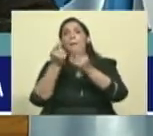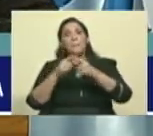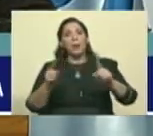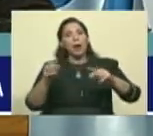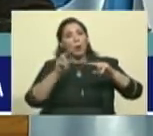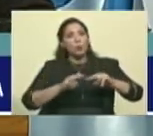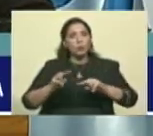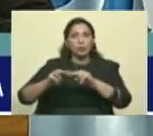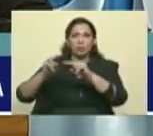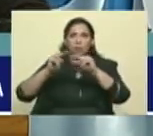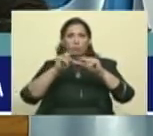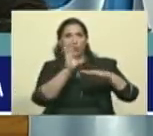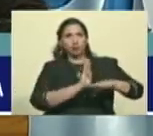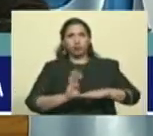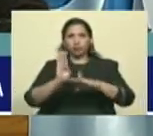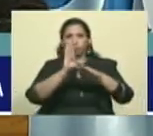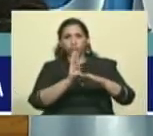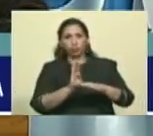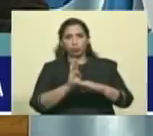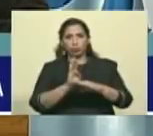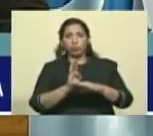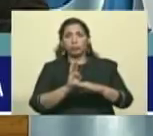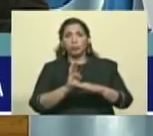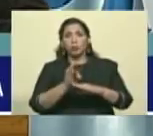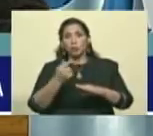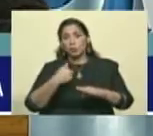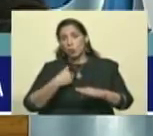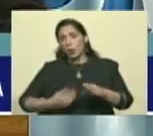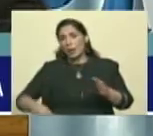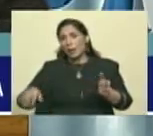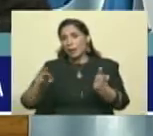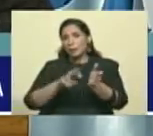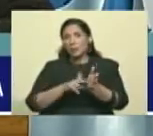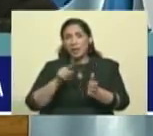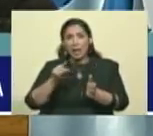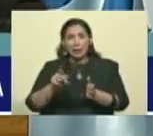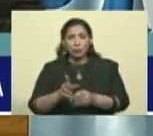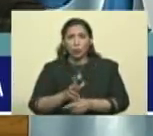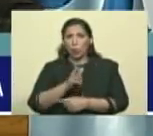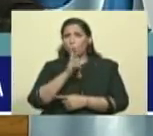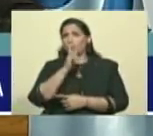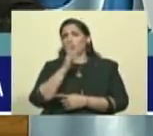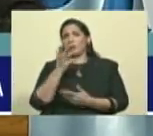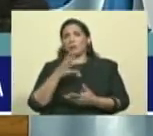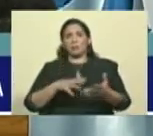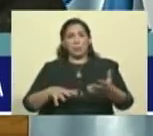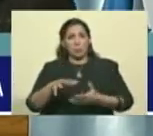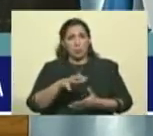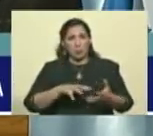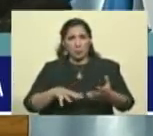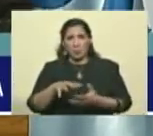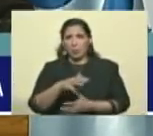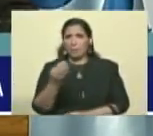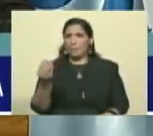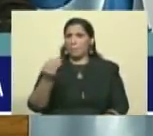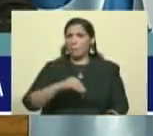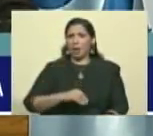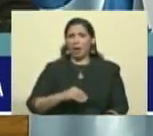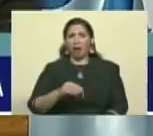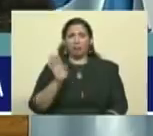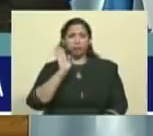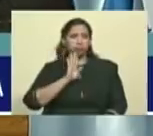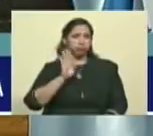UNICEF. Porque, repito, este es uno de los delitos más aberrantes, más